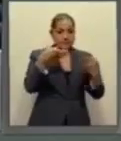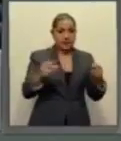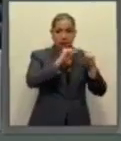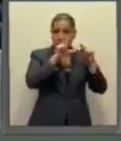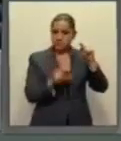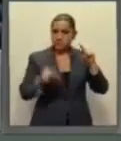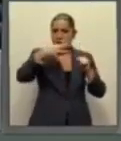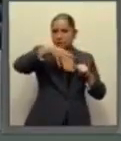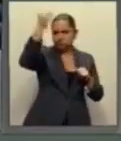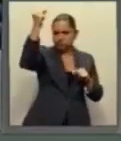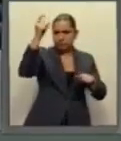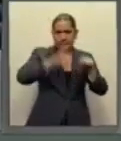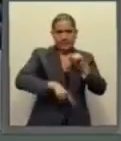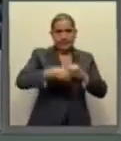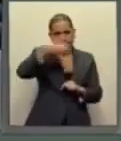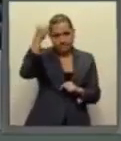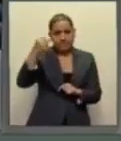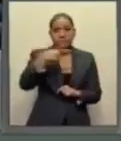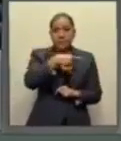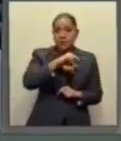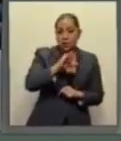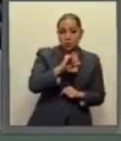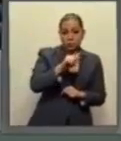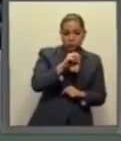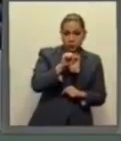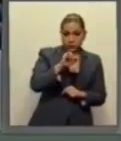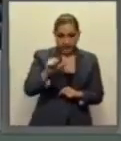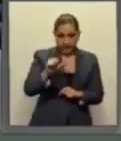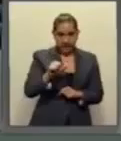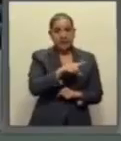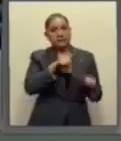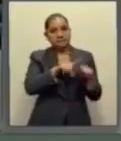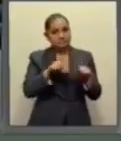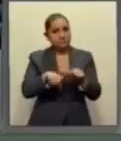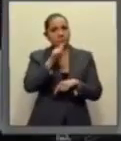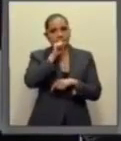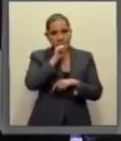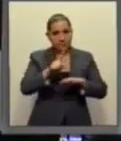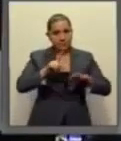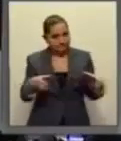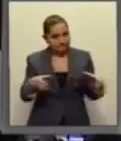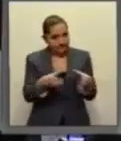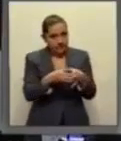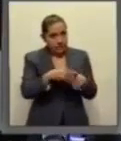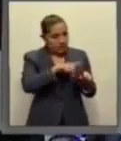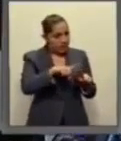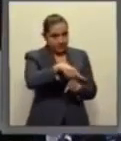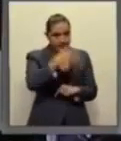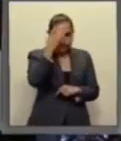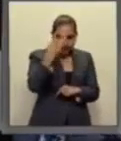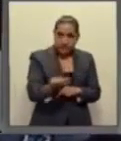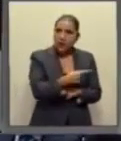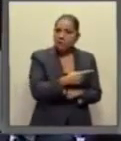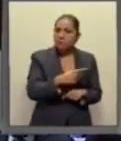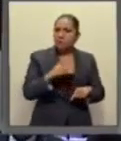Para Justo Sierra, en esa época encrespada, dolorosa, desfalleciente y aniquiladora, la